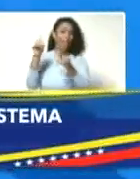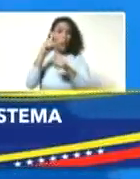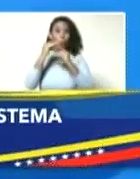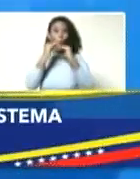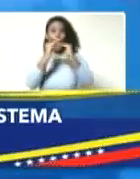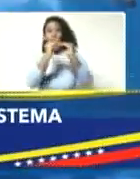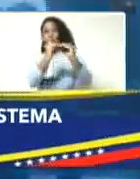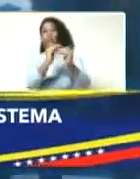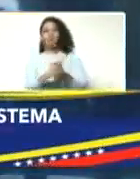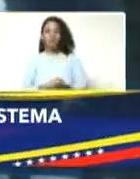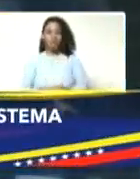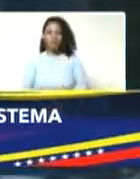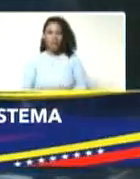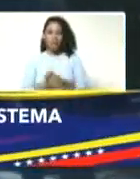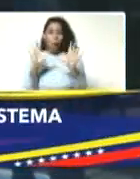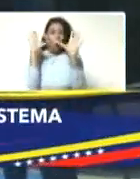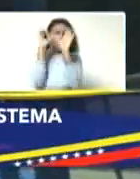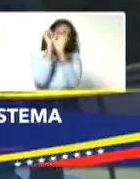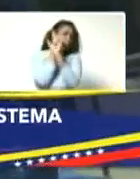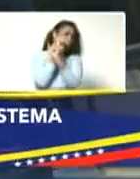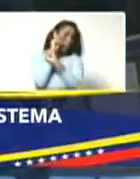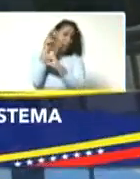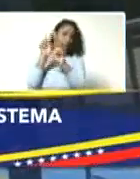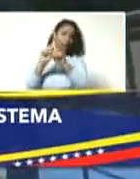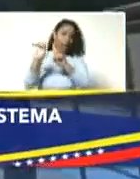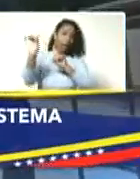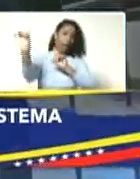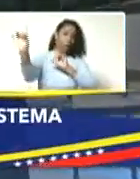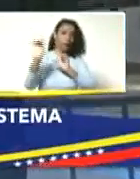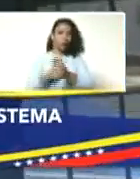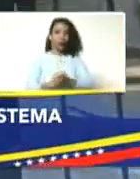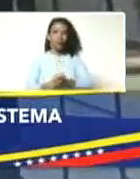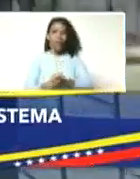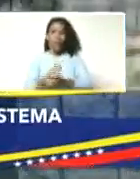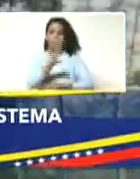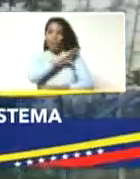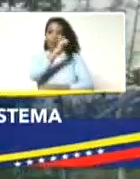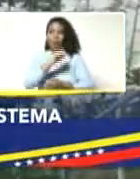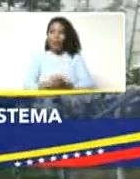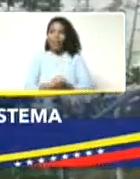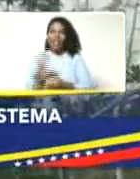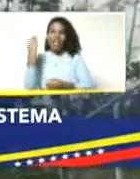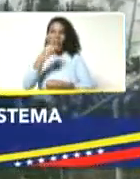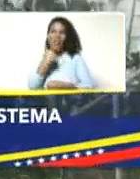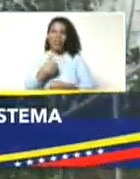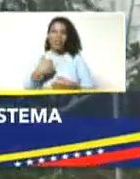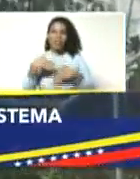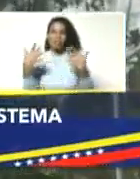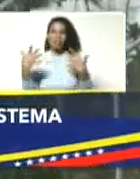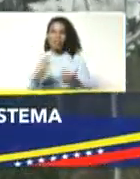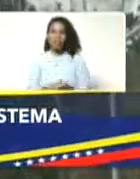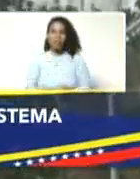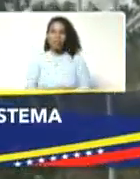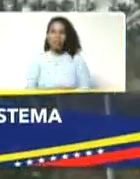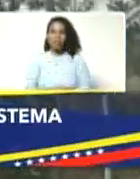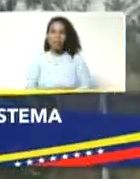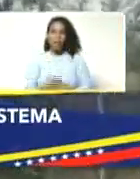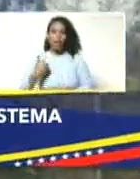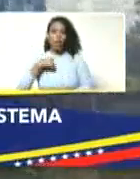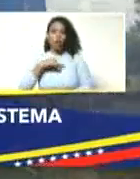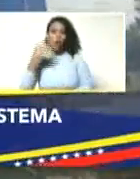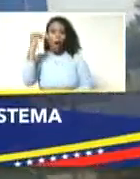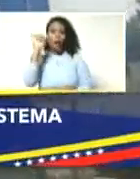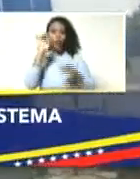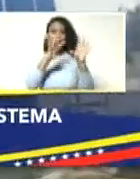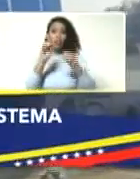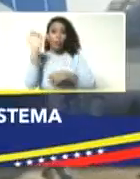desierto. En la oscuridad se ven a lo lejos. Andri, directora, dígame, ¿qué más me dice? Bueno, lo tenemos al